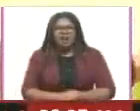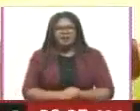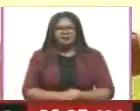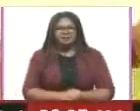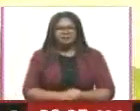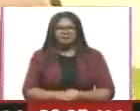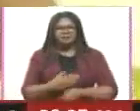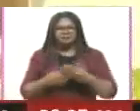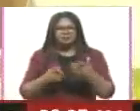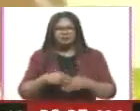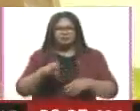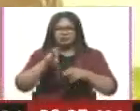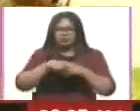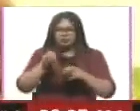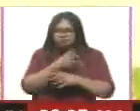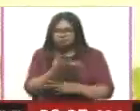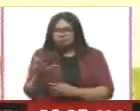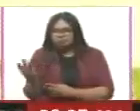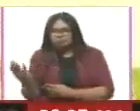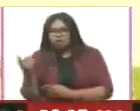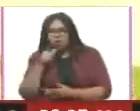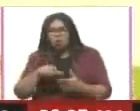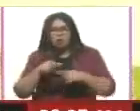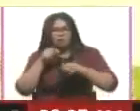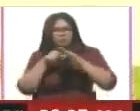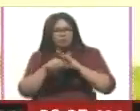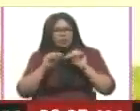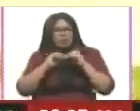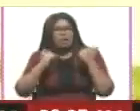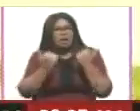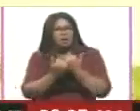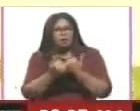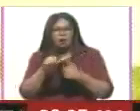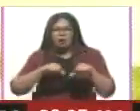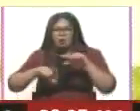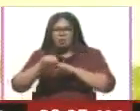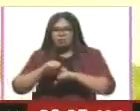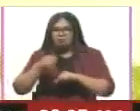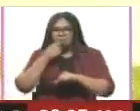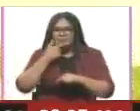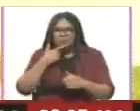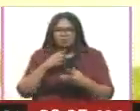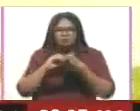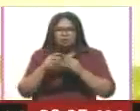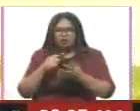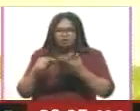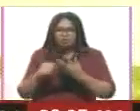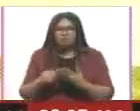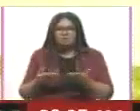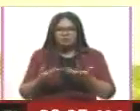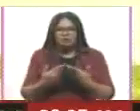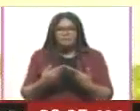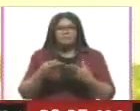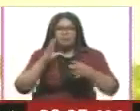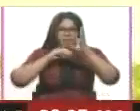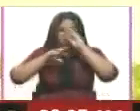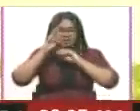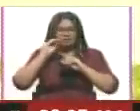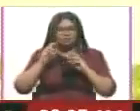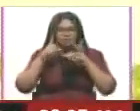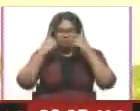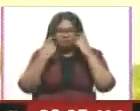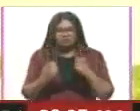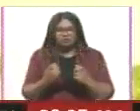y a sentarse en los jardines, a entrar a los salones, a tener unos laboratorios con los equipos que se merecen para el aprendizaje de nuestros